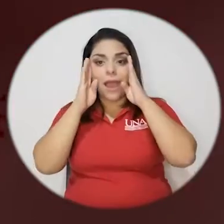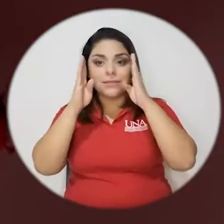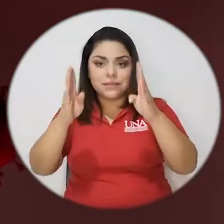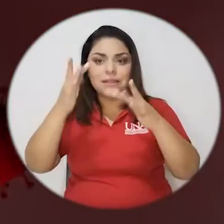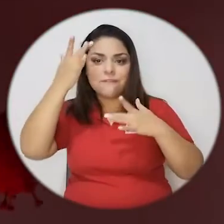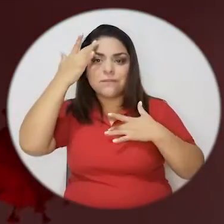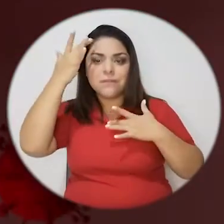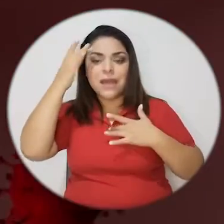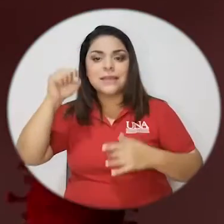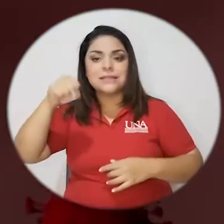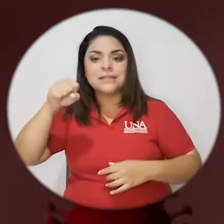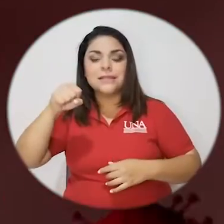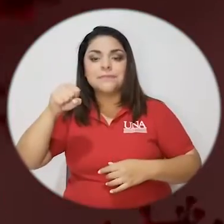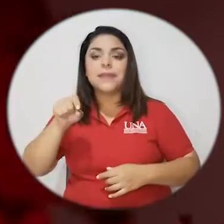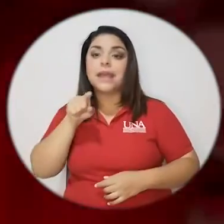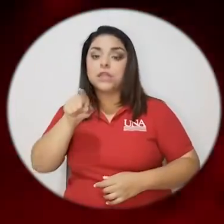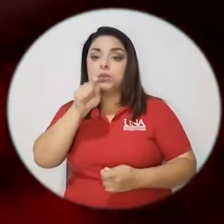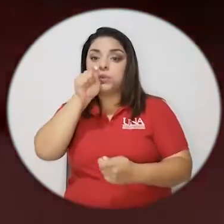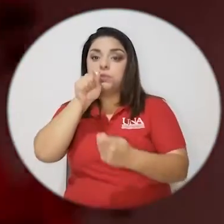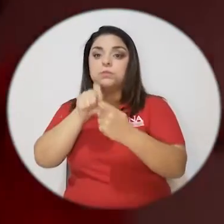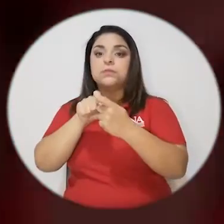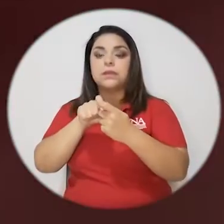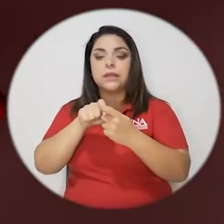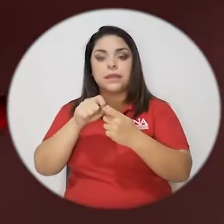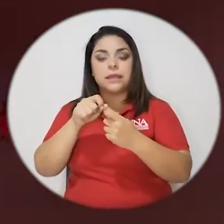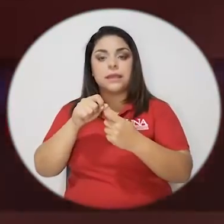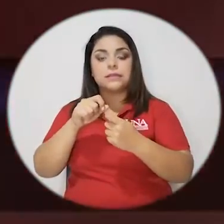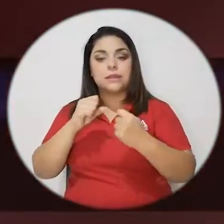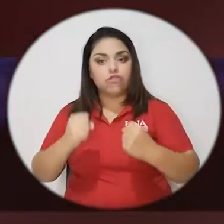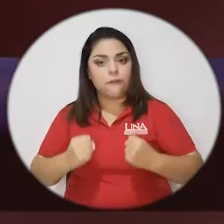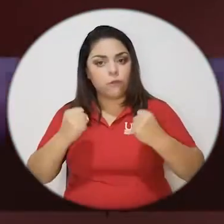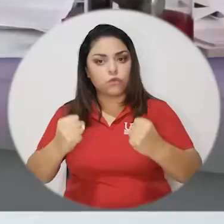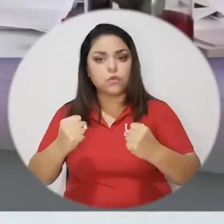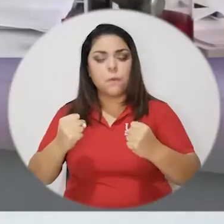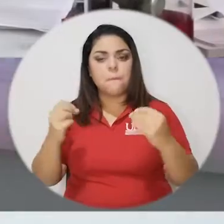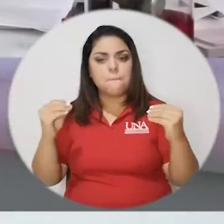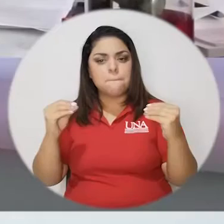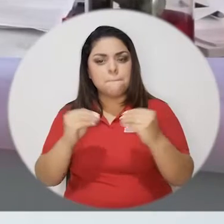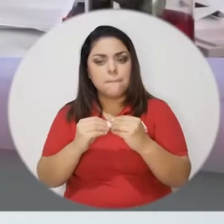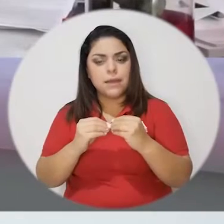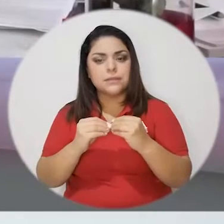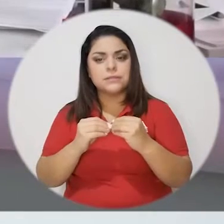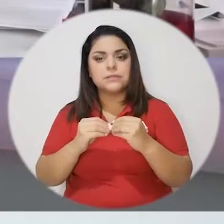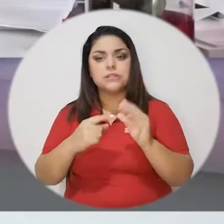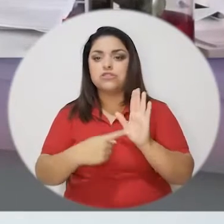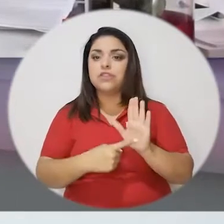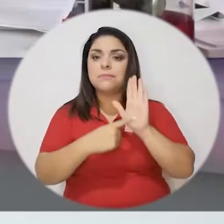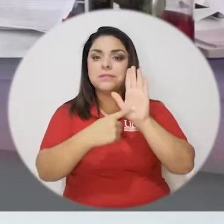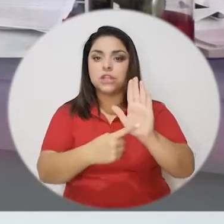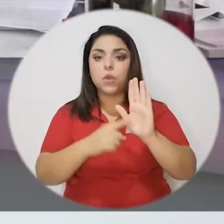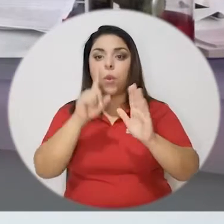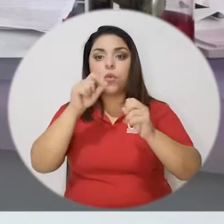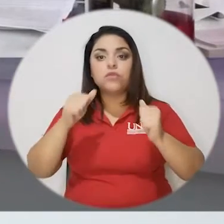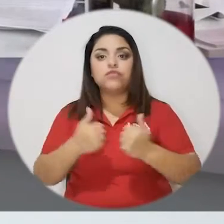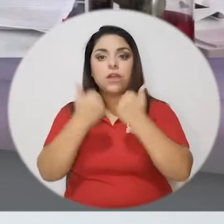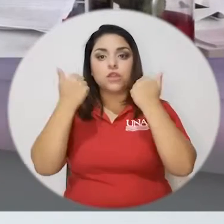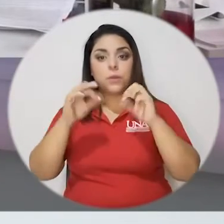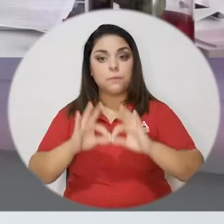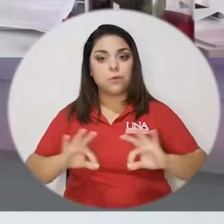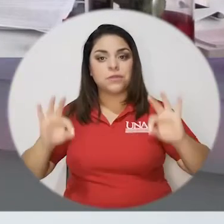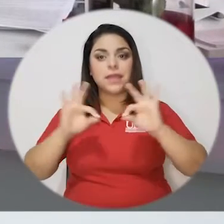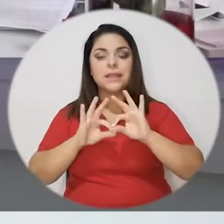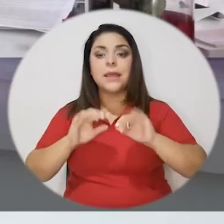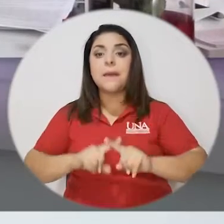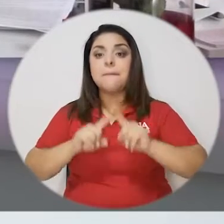de la enfermedad, que fue uno de los componentes que se reforzó y que también representó un reto